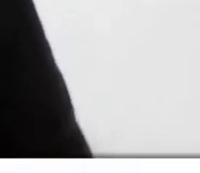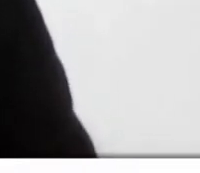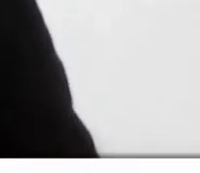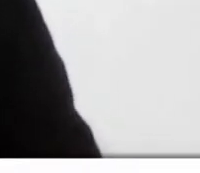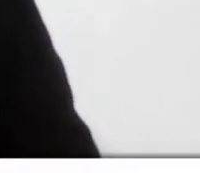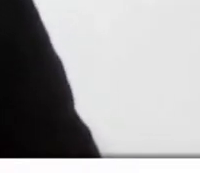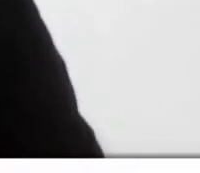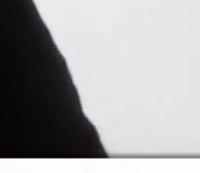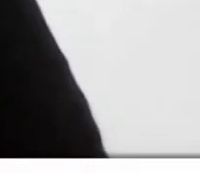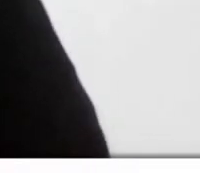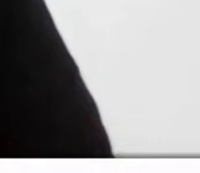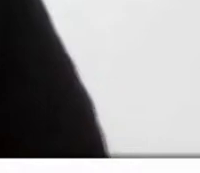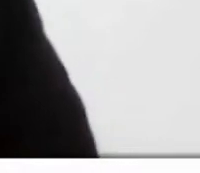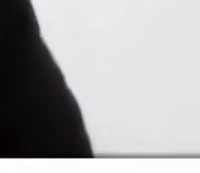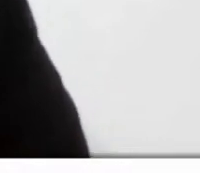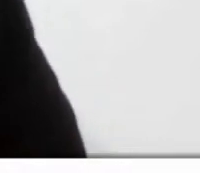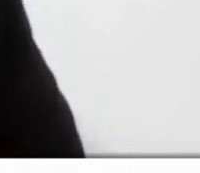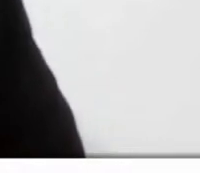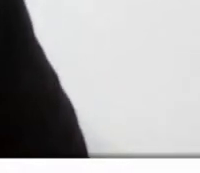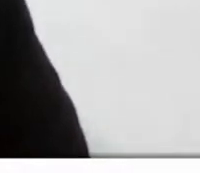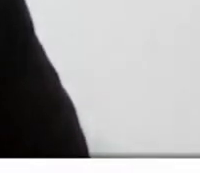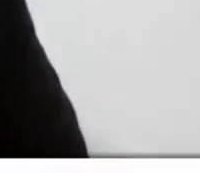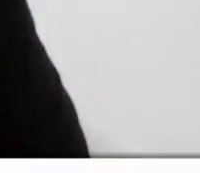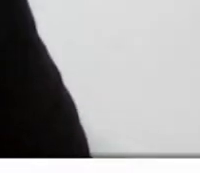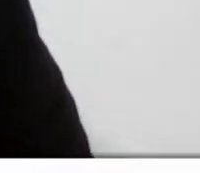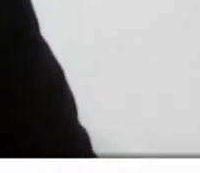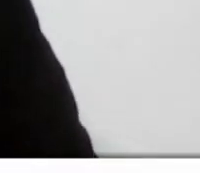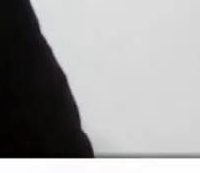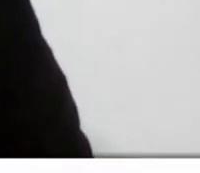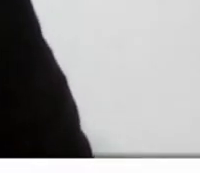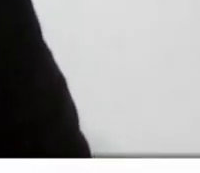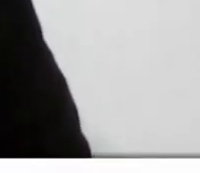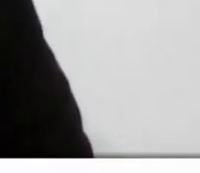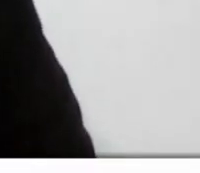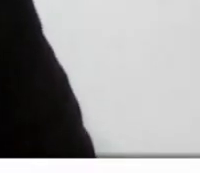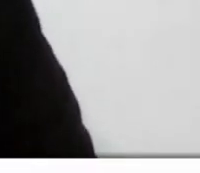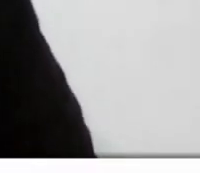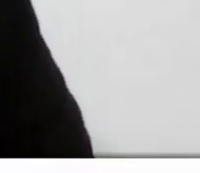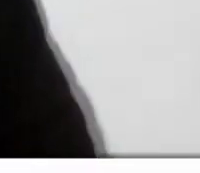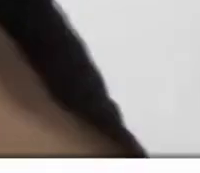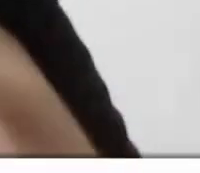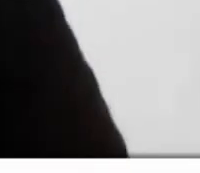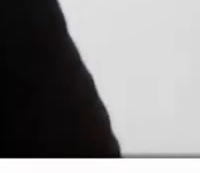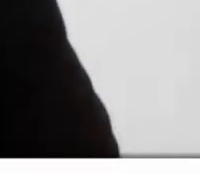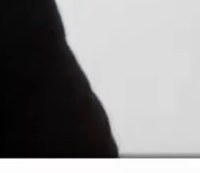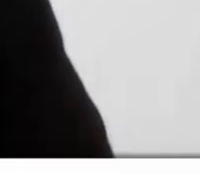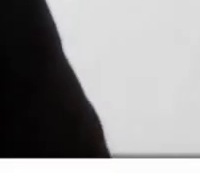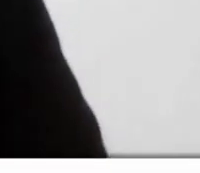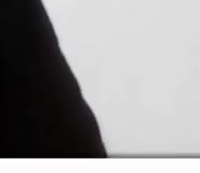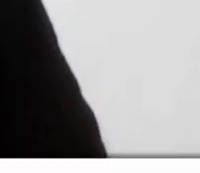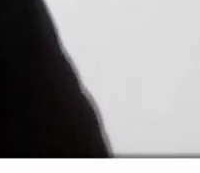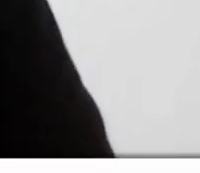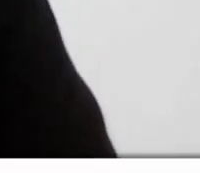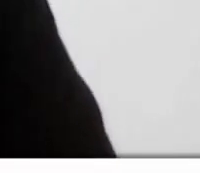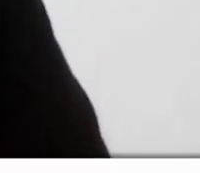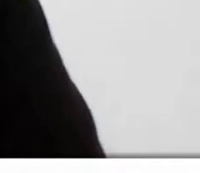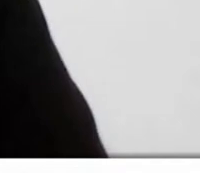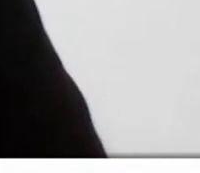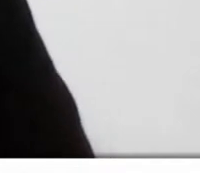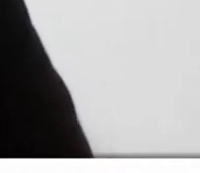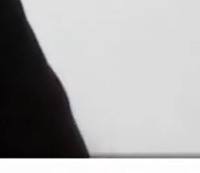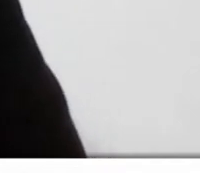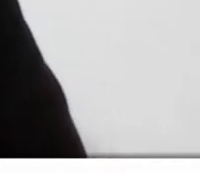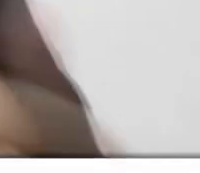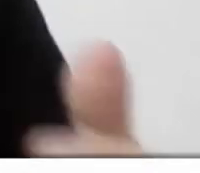que reimplemente y que lo haga con mayor contundencia el programa de